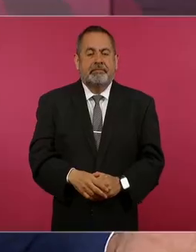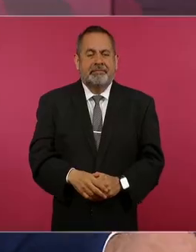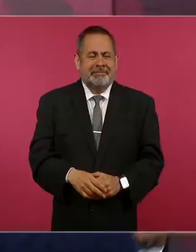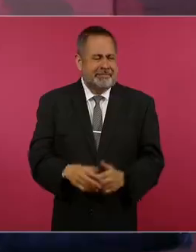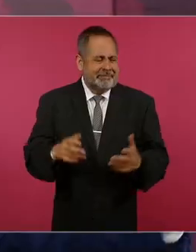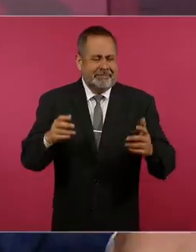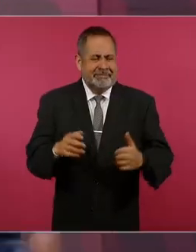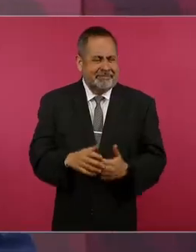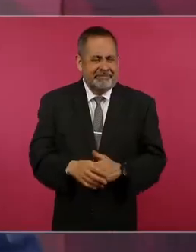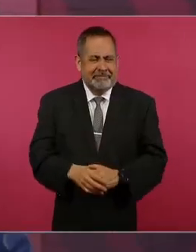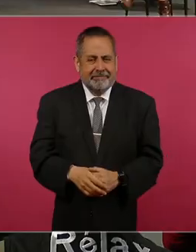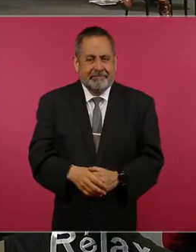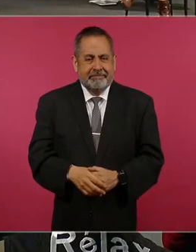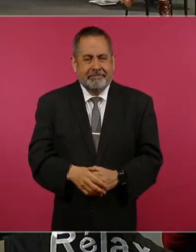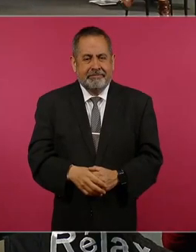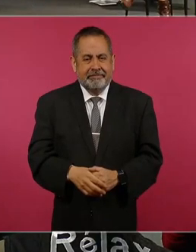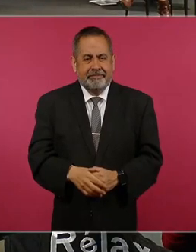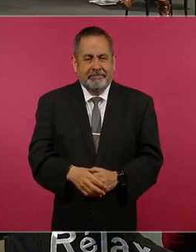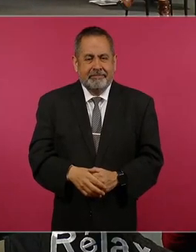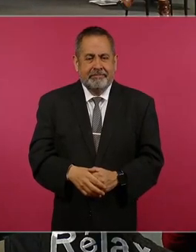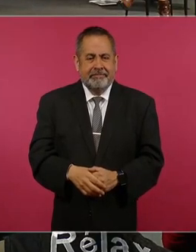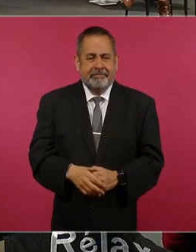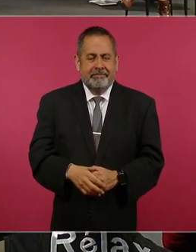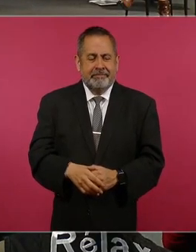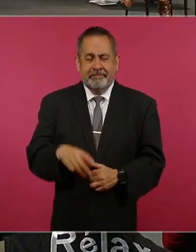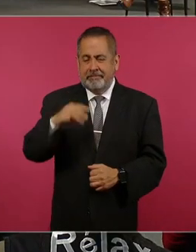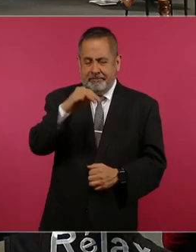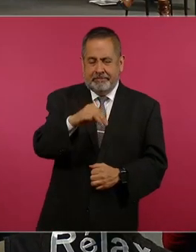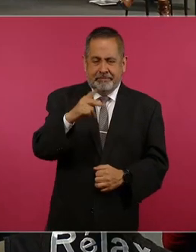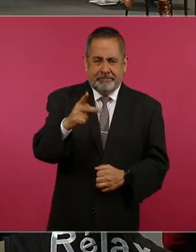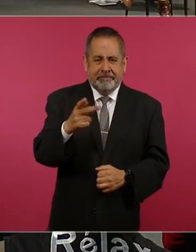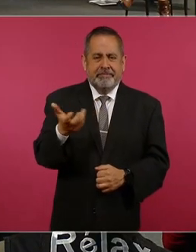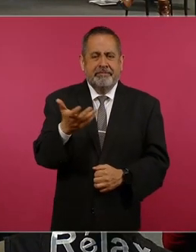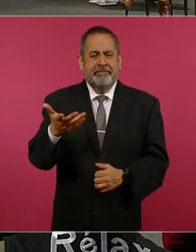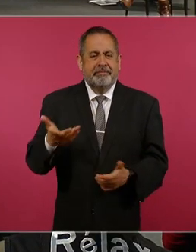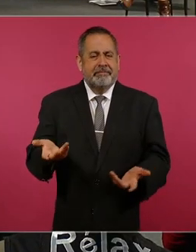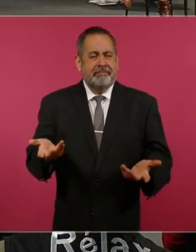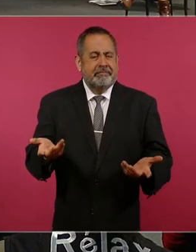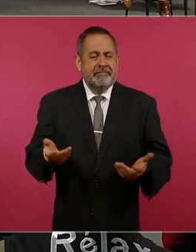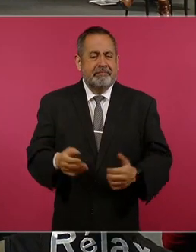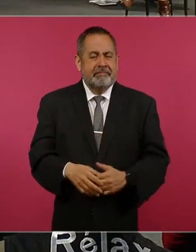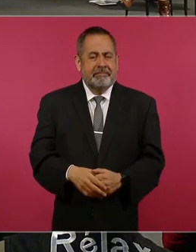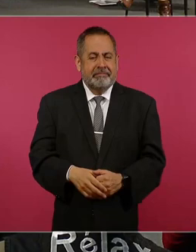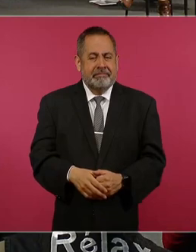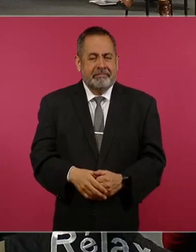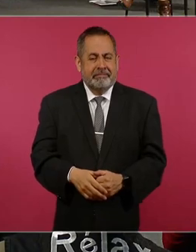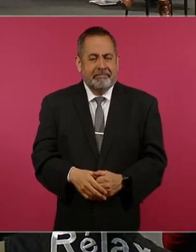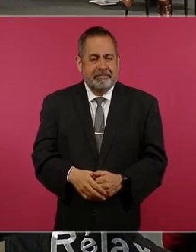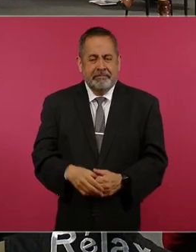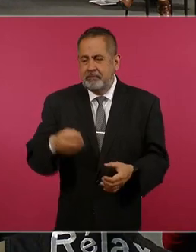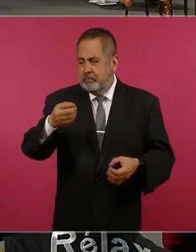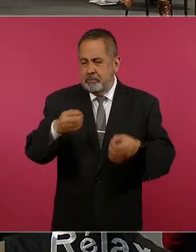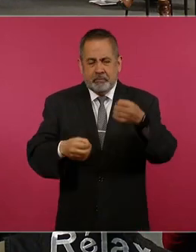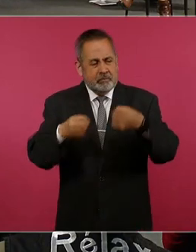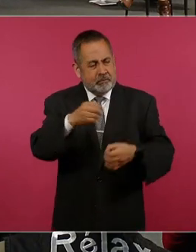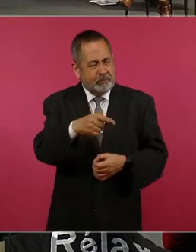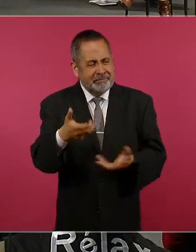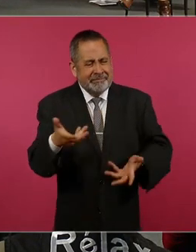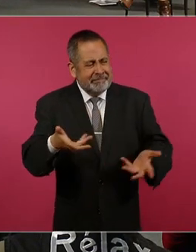¿qué hace el Ministerio Público, los jueces